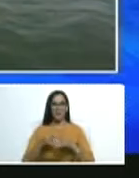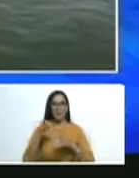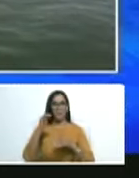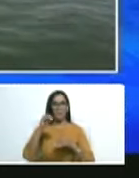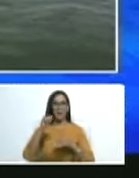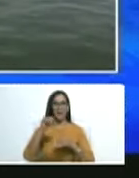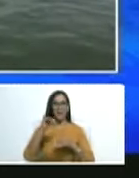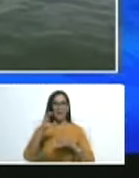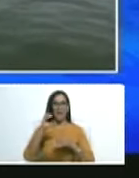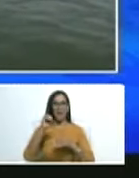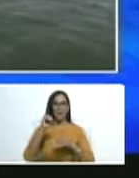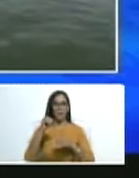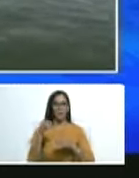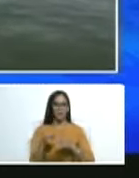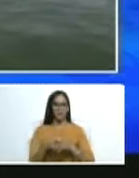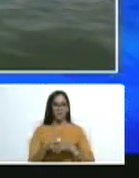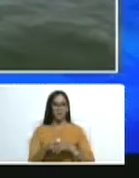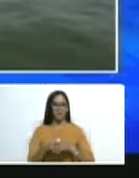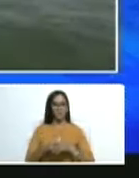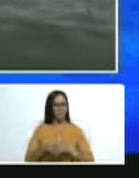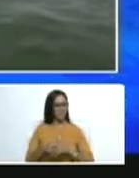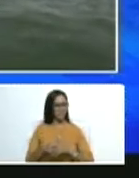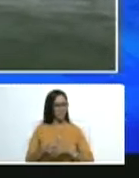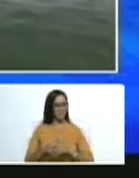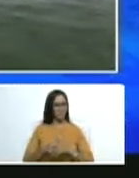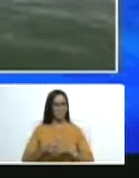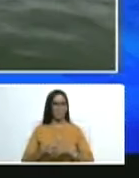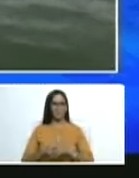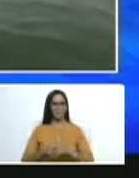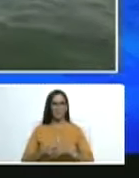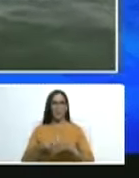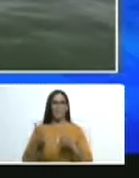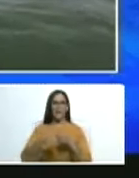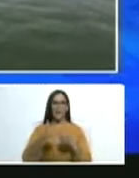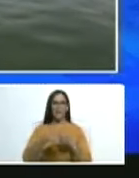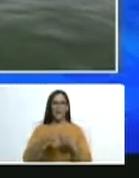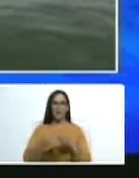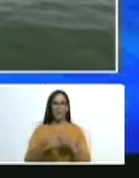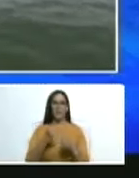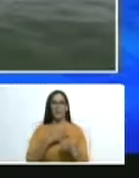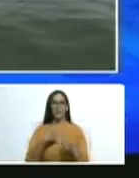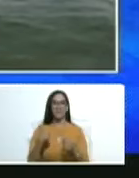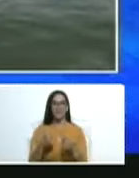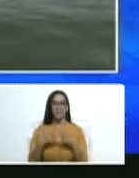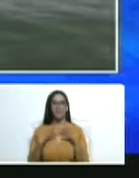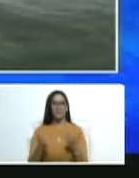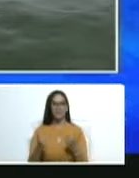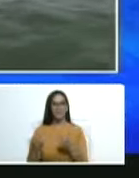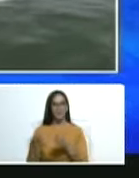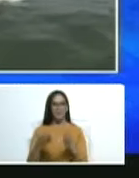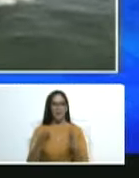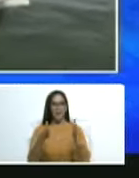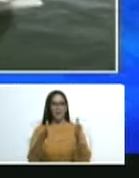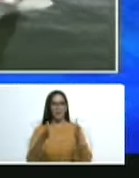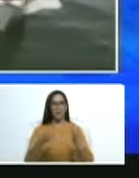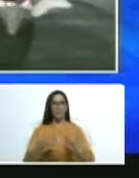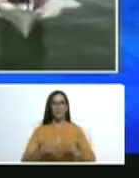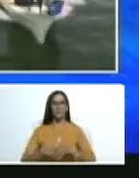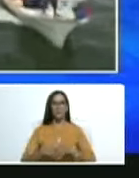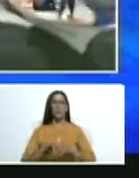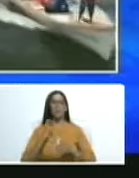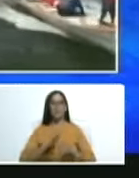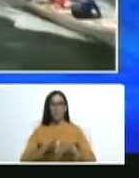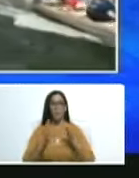Maracaibo, porque están en un plan de recuperar el lago. El lago lo